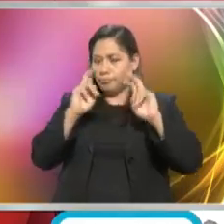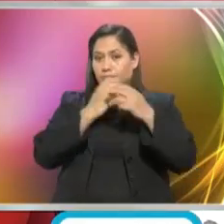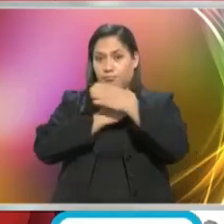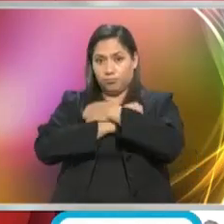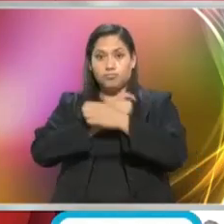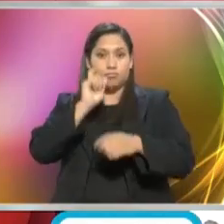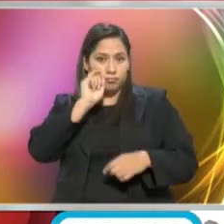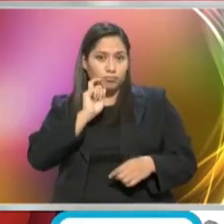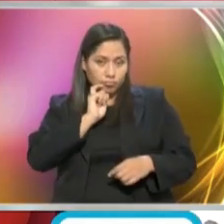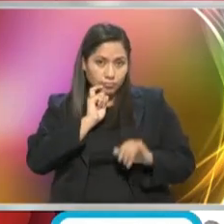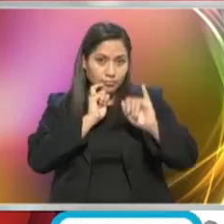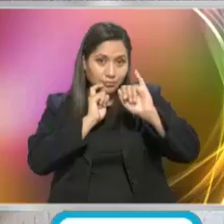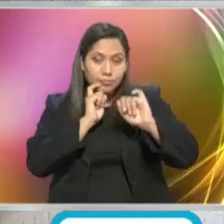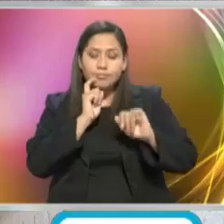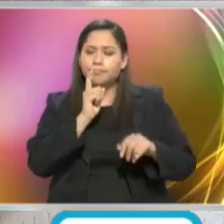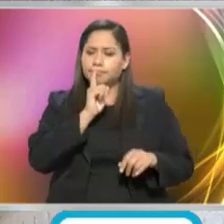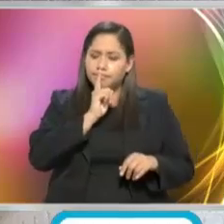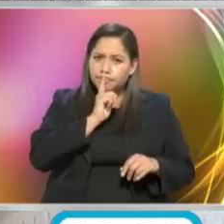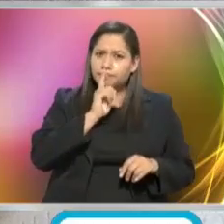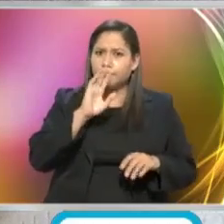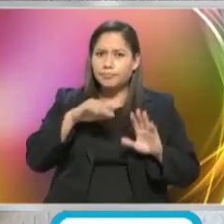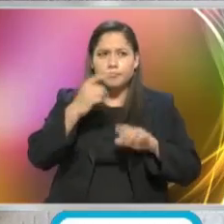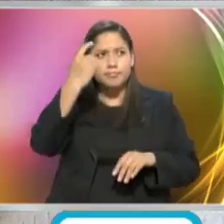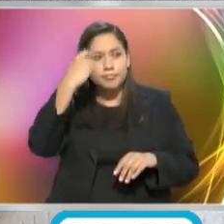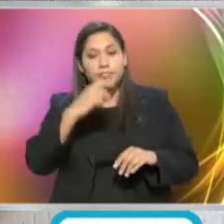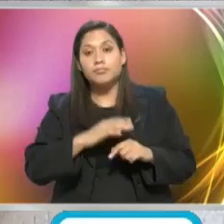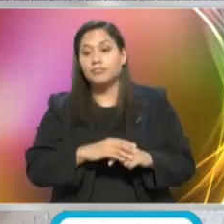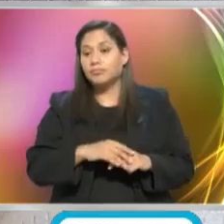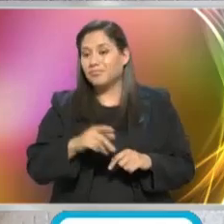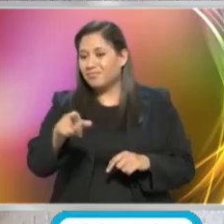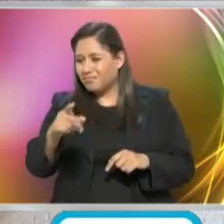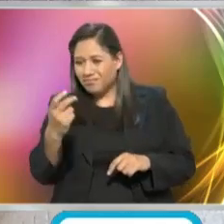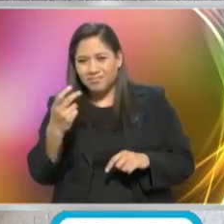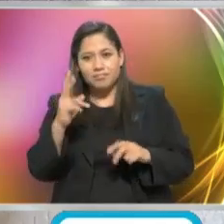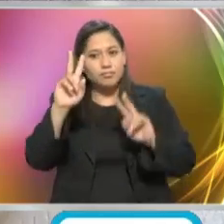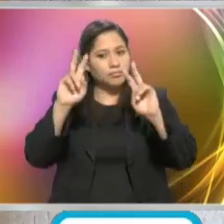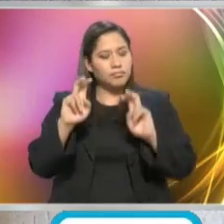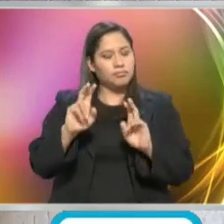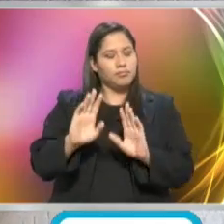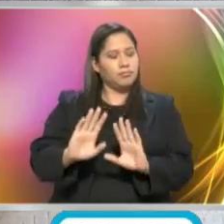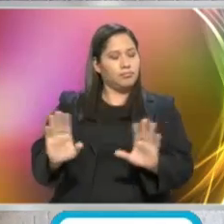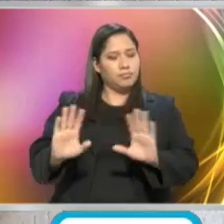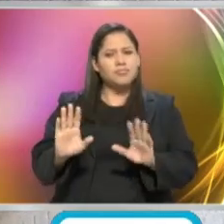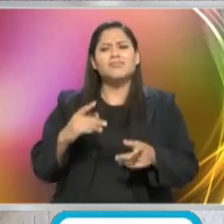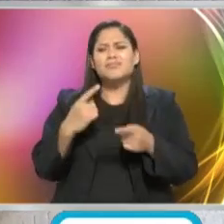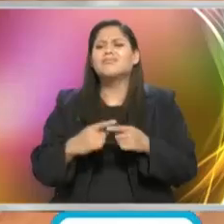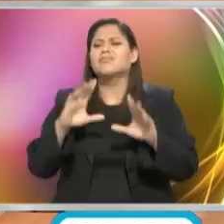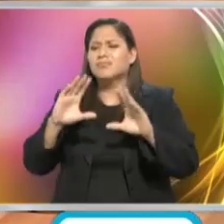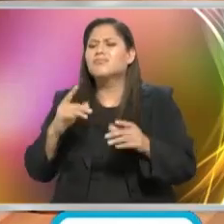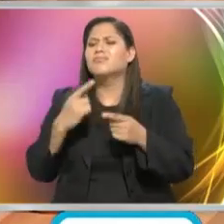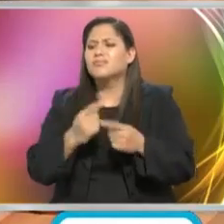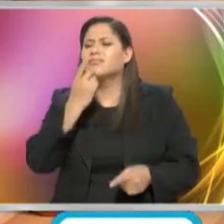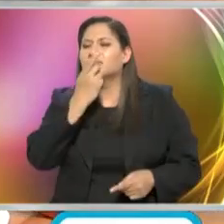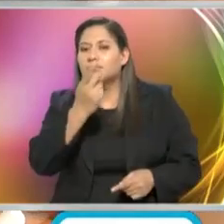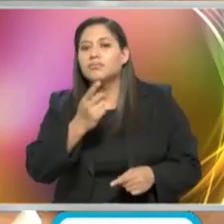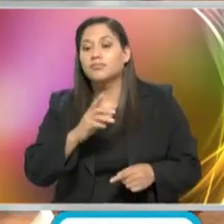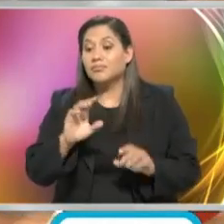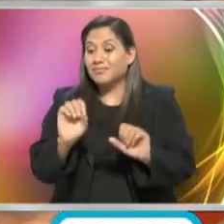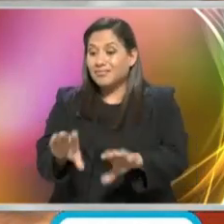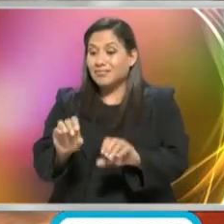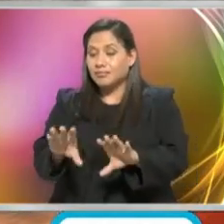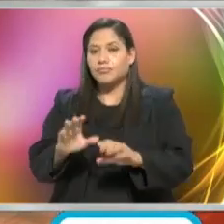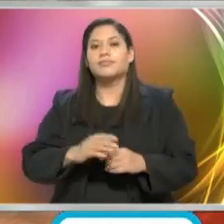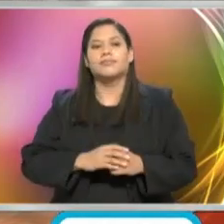estamos recibiendo, en el silencio incluso, en decirle, de eso no se habla, ¿quién te enseñó esas cosas? Entonces, ¿cuál es el mensaje? Que es malo.